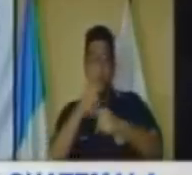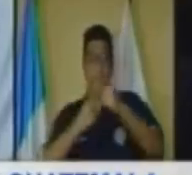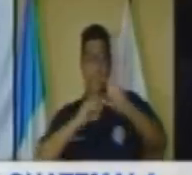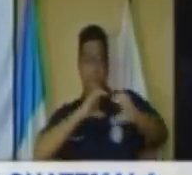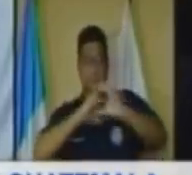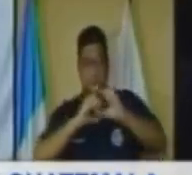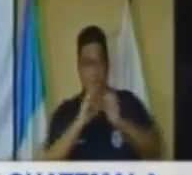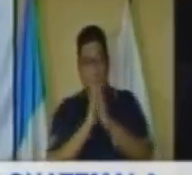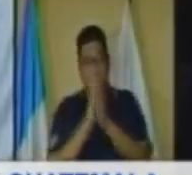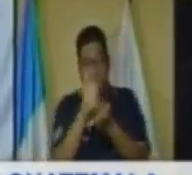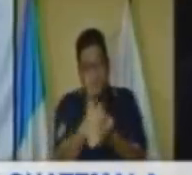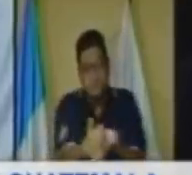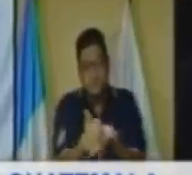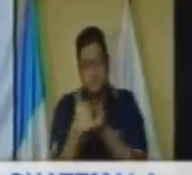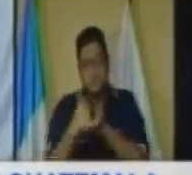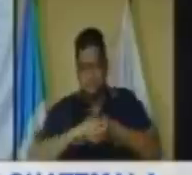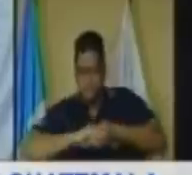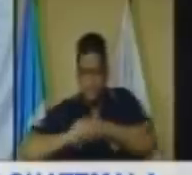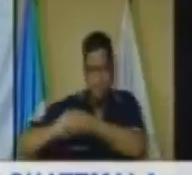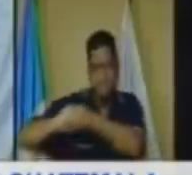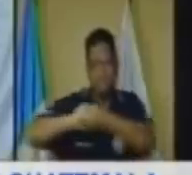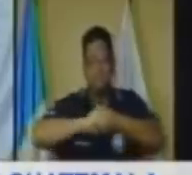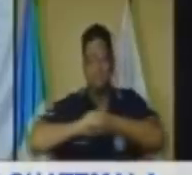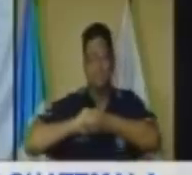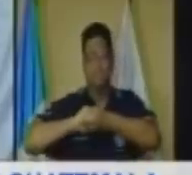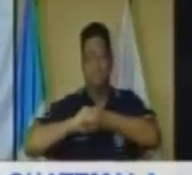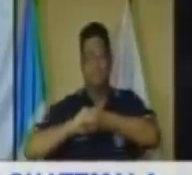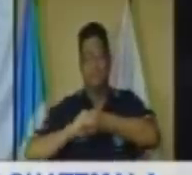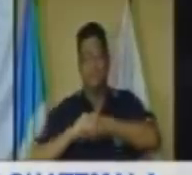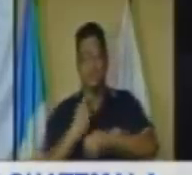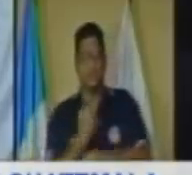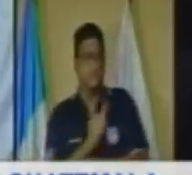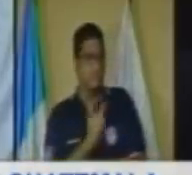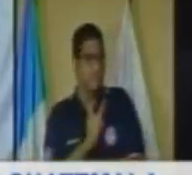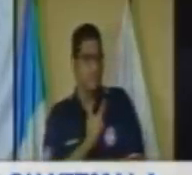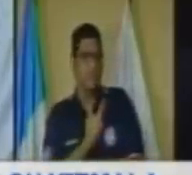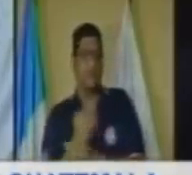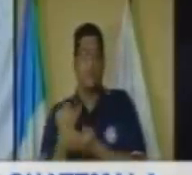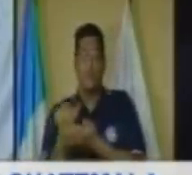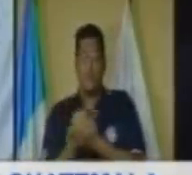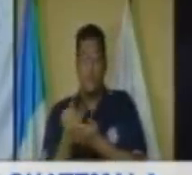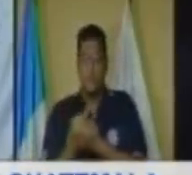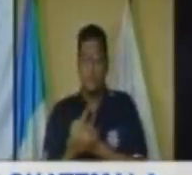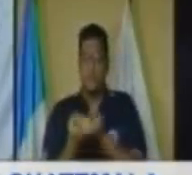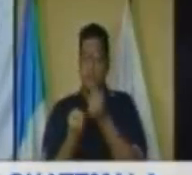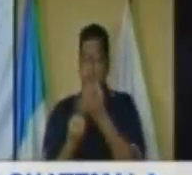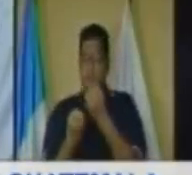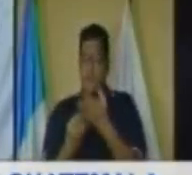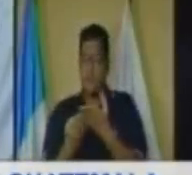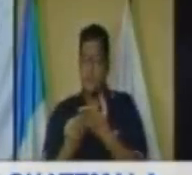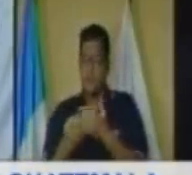comunicación, que se rijan solamente y únicamente por la comunicación que da el